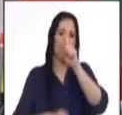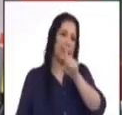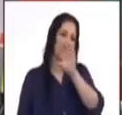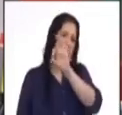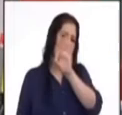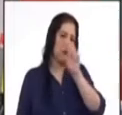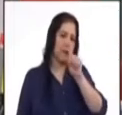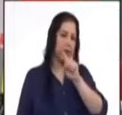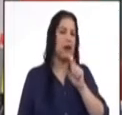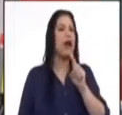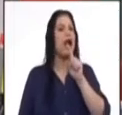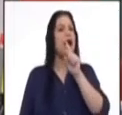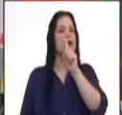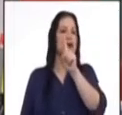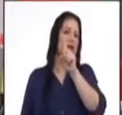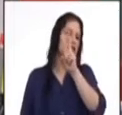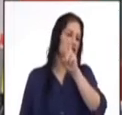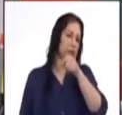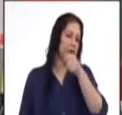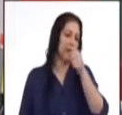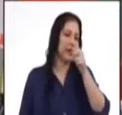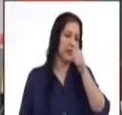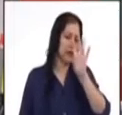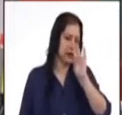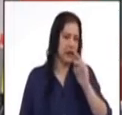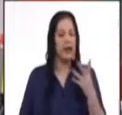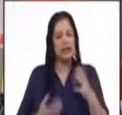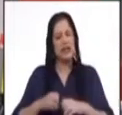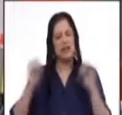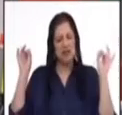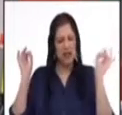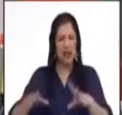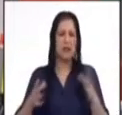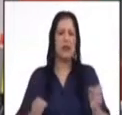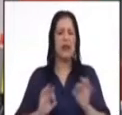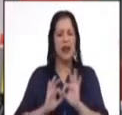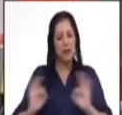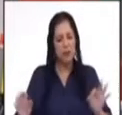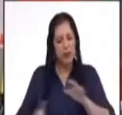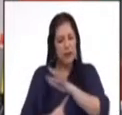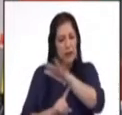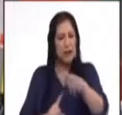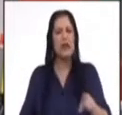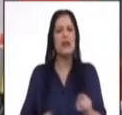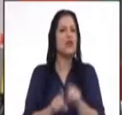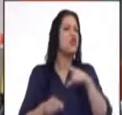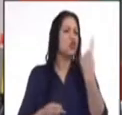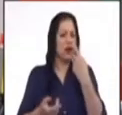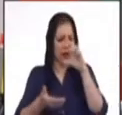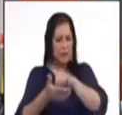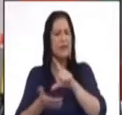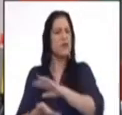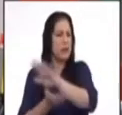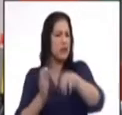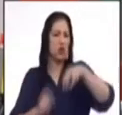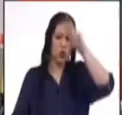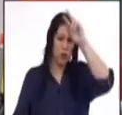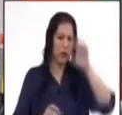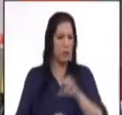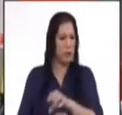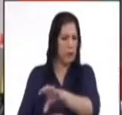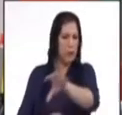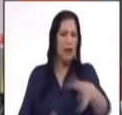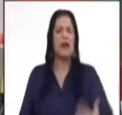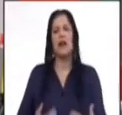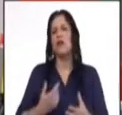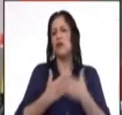2017. El pésimo estado de los sistemas de saneamiento, no solo en Lima, sino también en el resto del país, fue crucial para la